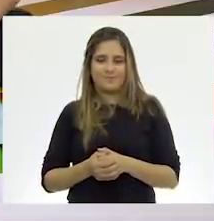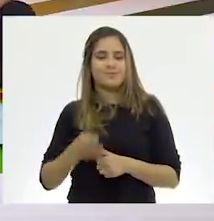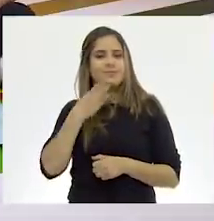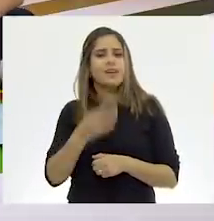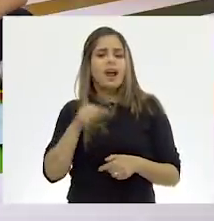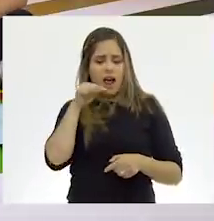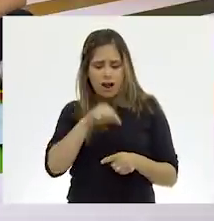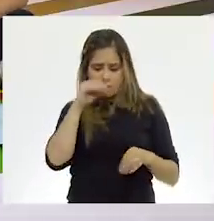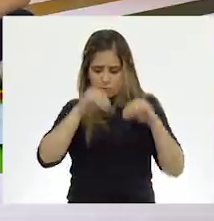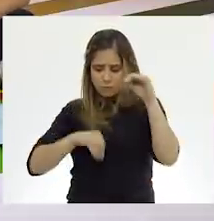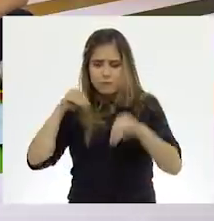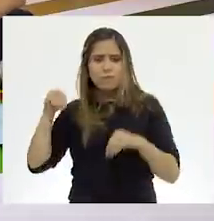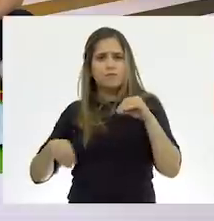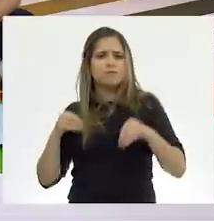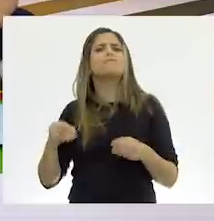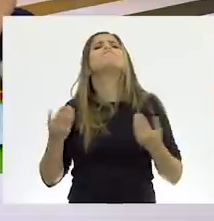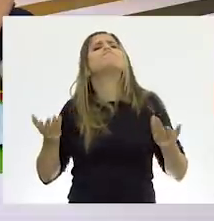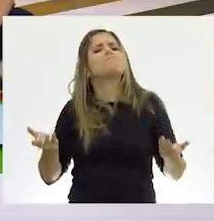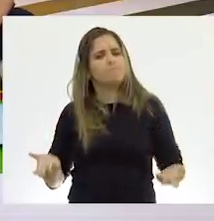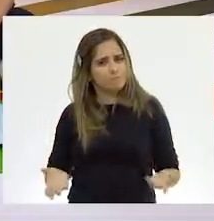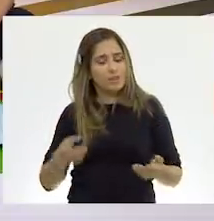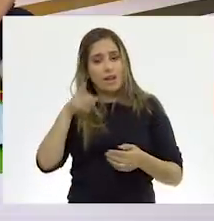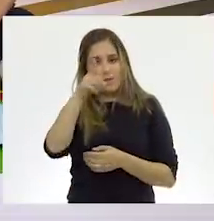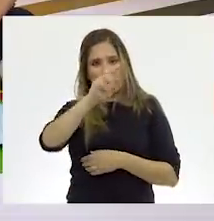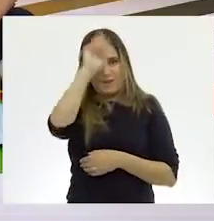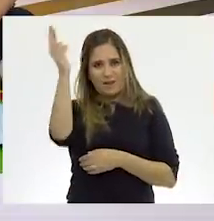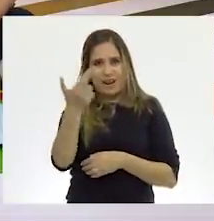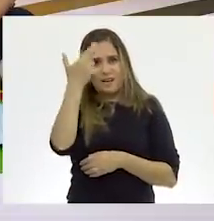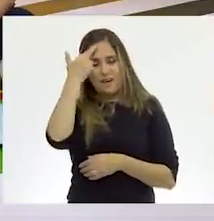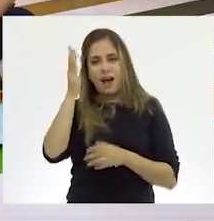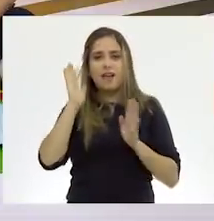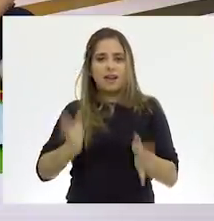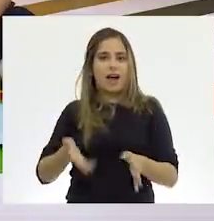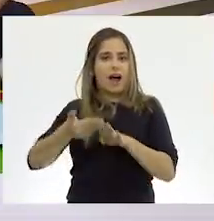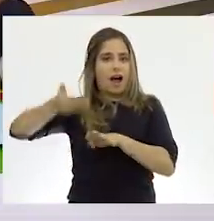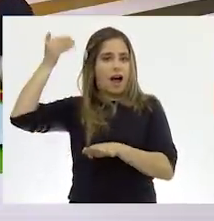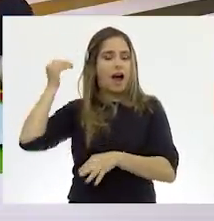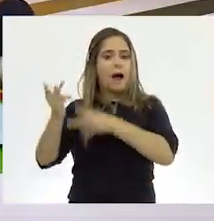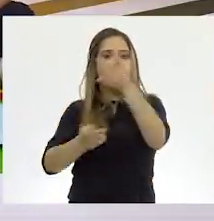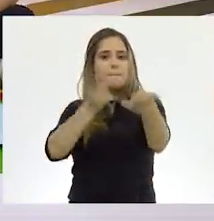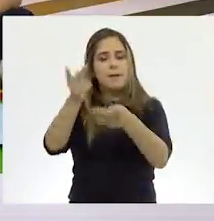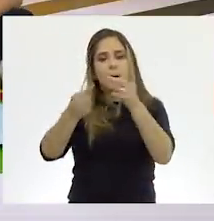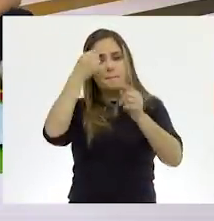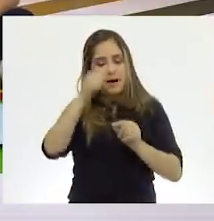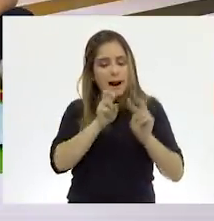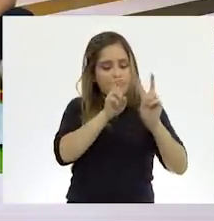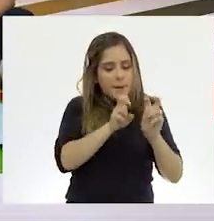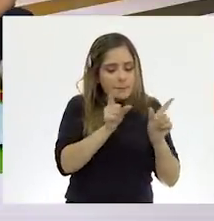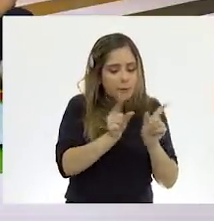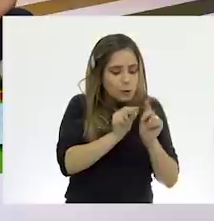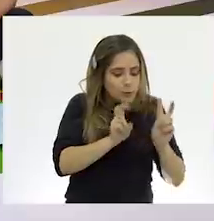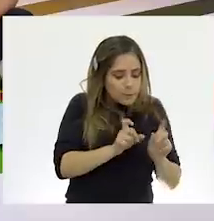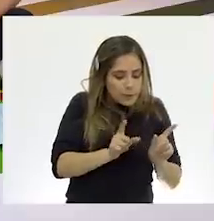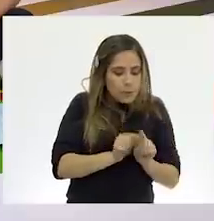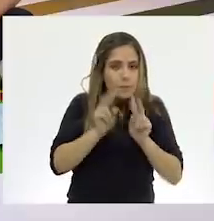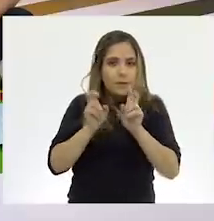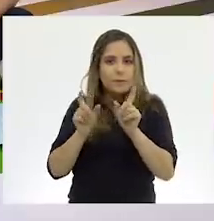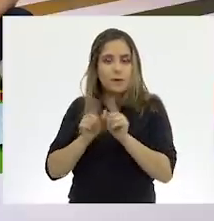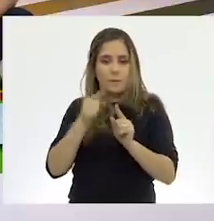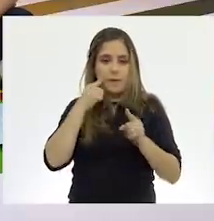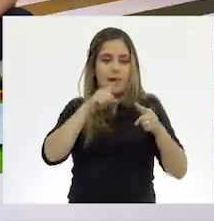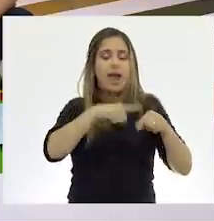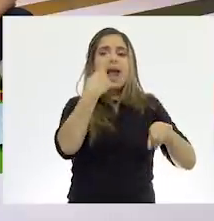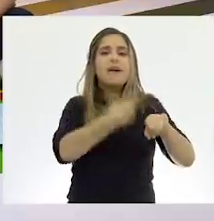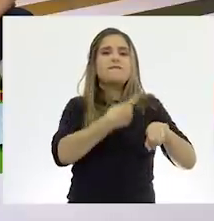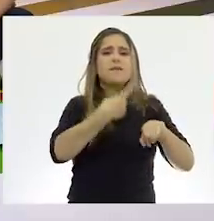¿Qué podemos poner? Si recuerdan, hicimos varias preguntas para ir encontrando los subtítulos de nuestro proyecto. Uh-huh. Unos eran las enfermedades